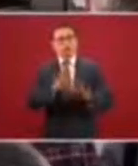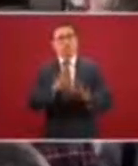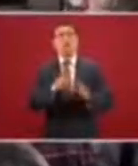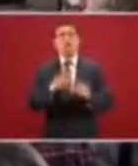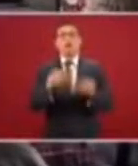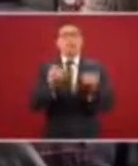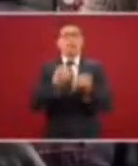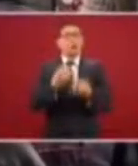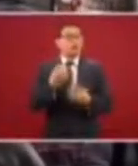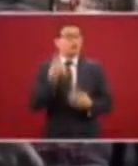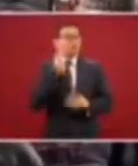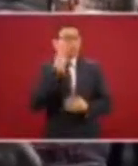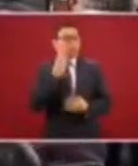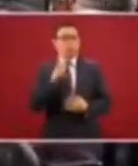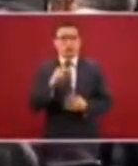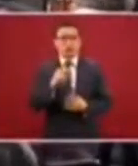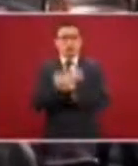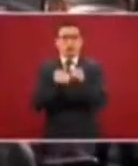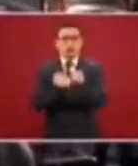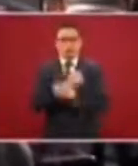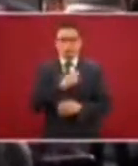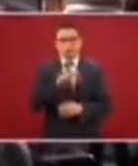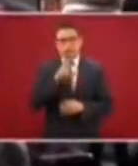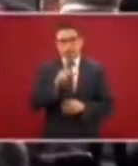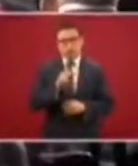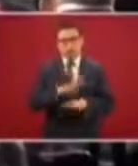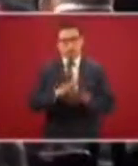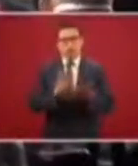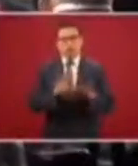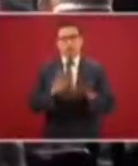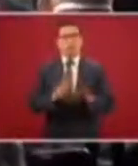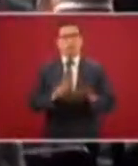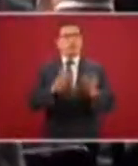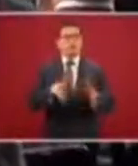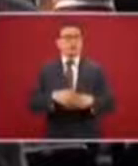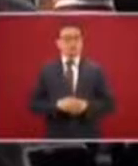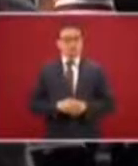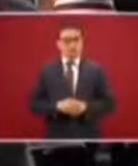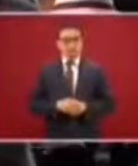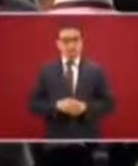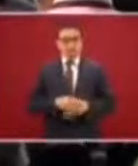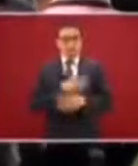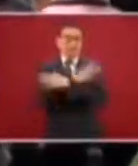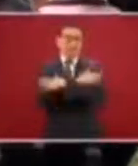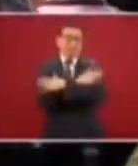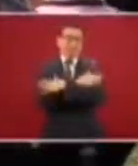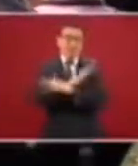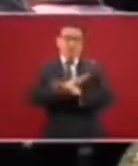tampoco nos demos besos ni abrazos. Simplemente así. ¿De acuerdo?